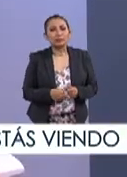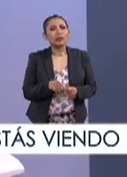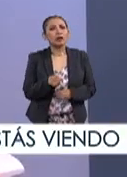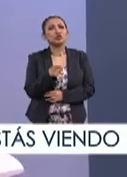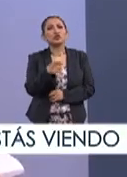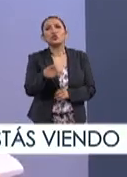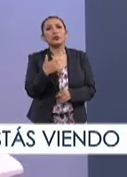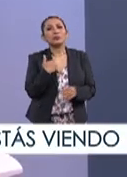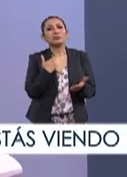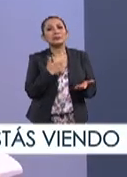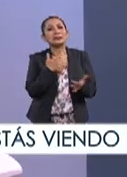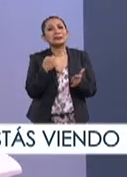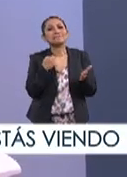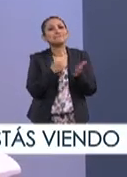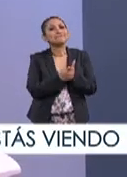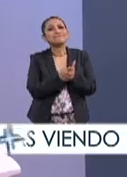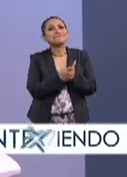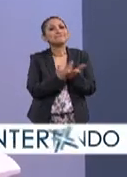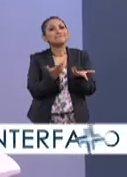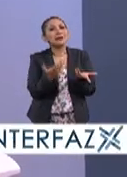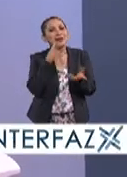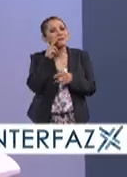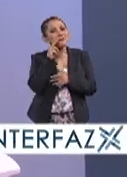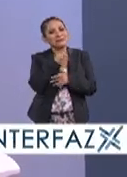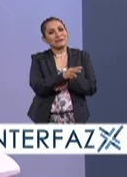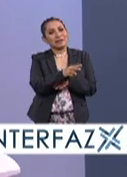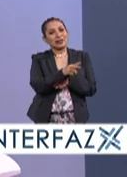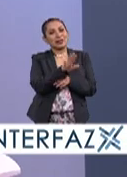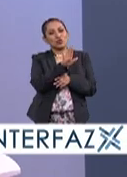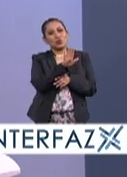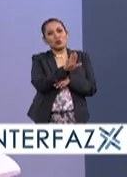de pues la satisfacción que es ver